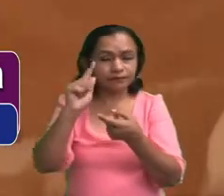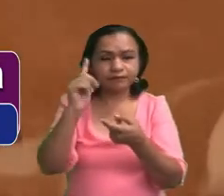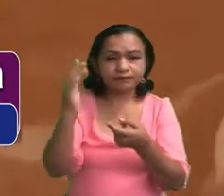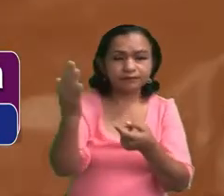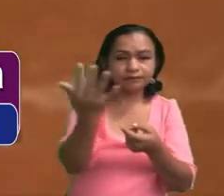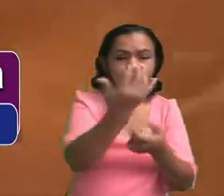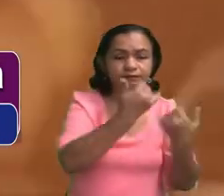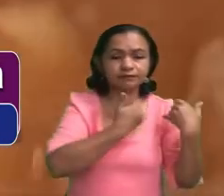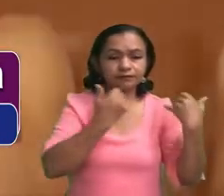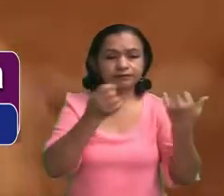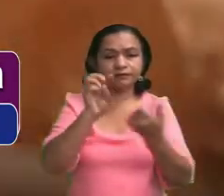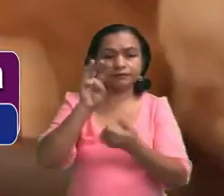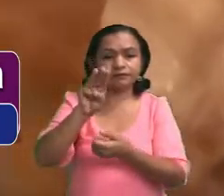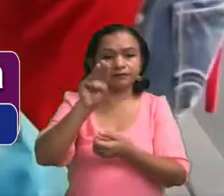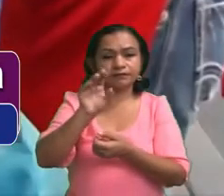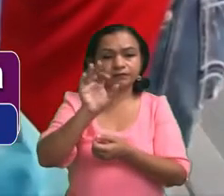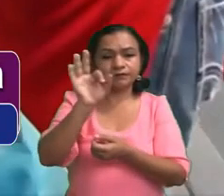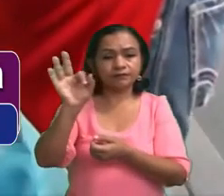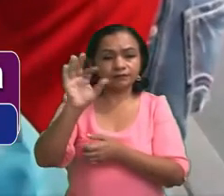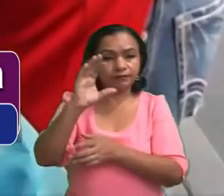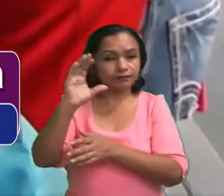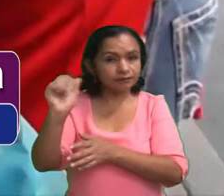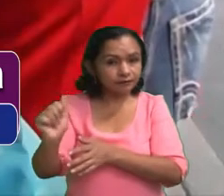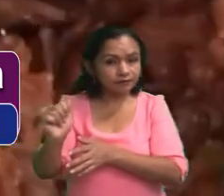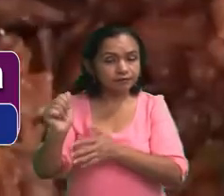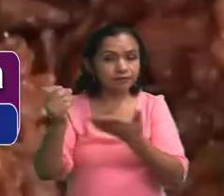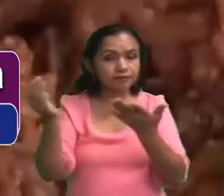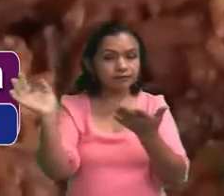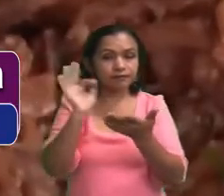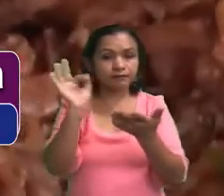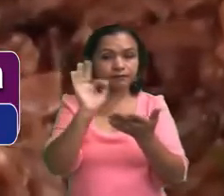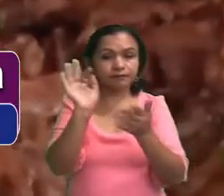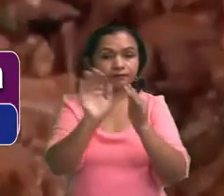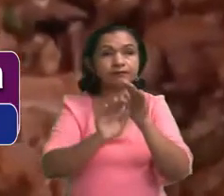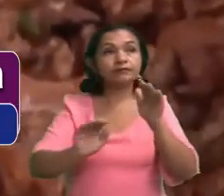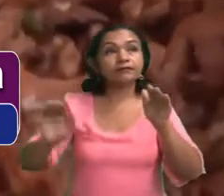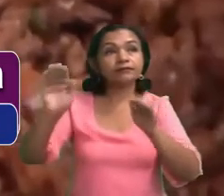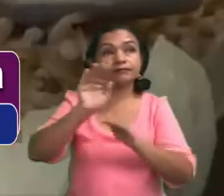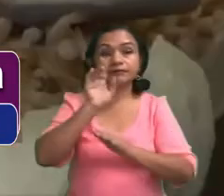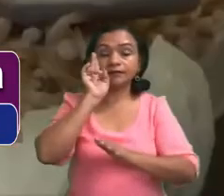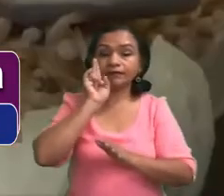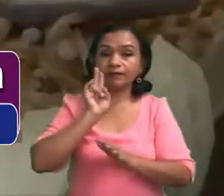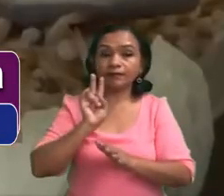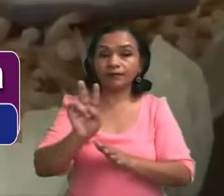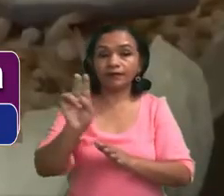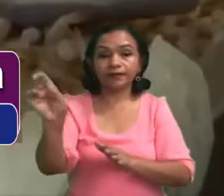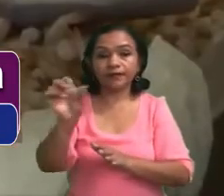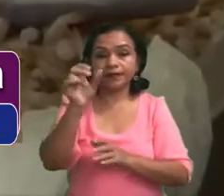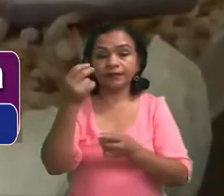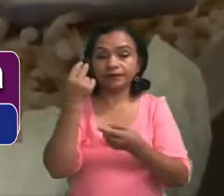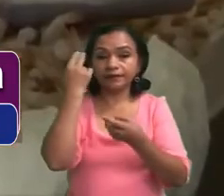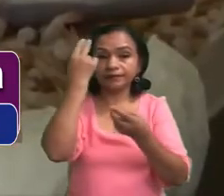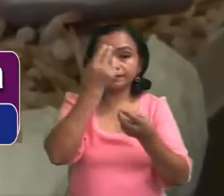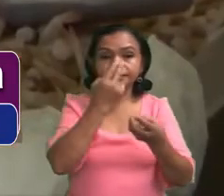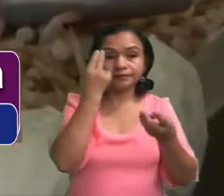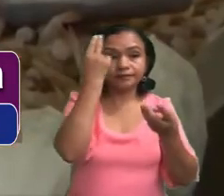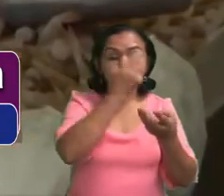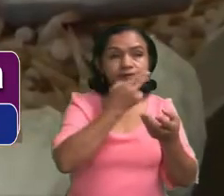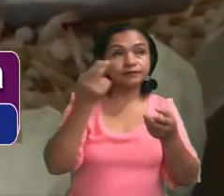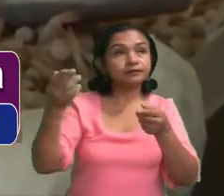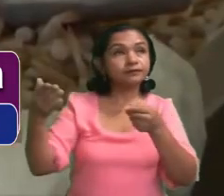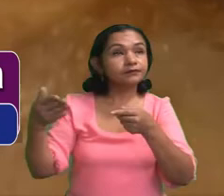del MEFCA, etcétera. Pero además de eso, de manera directa, también se hicieron otras consultas, por ejemplo, con